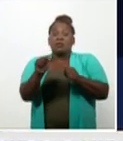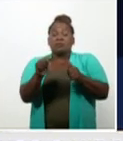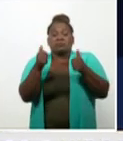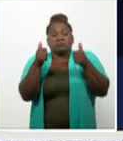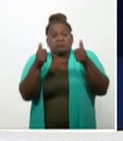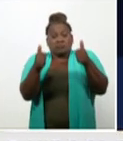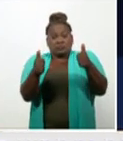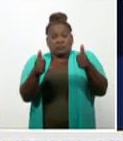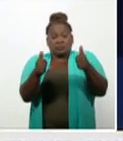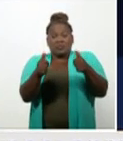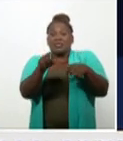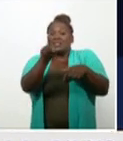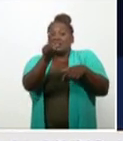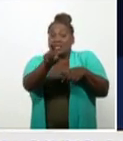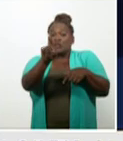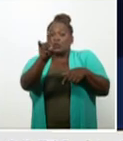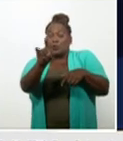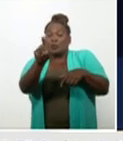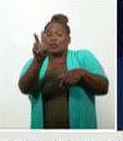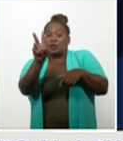esos 192,